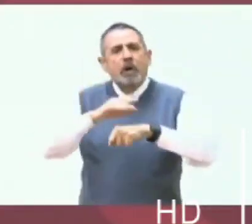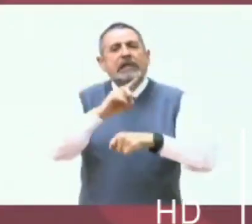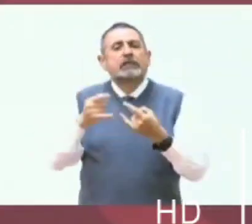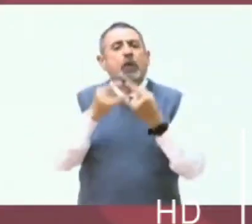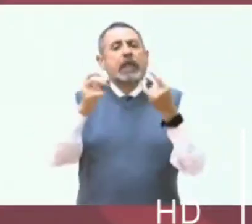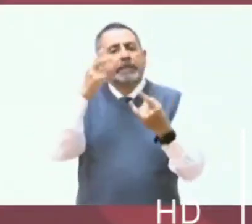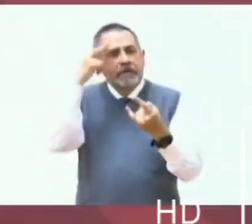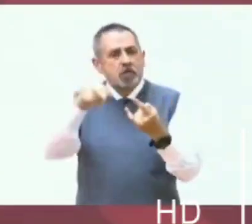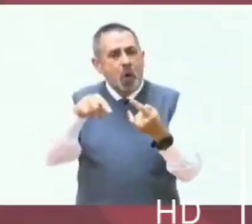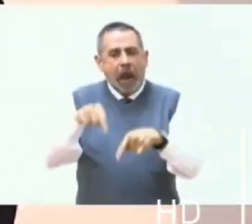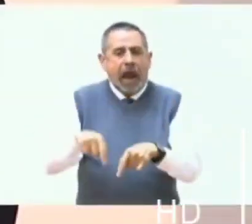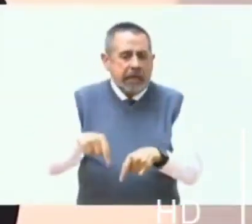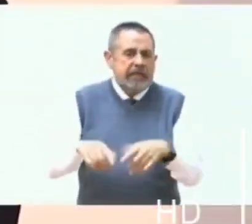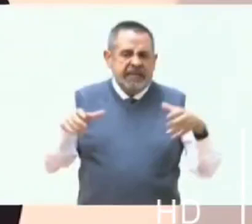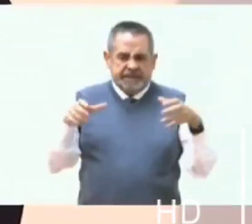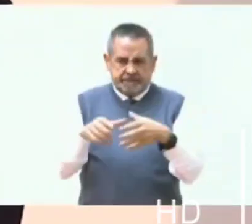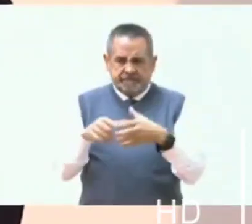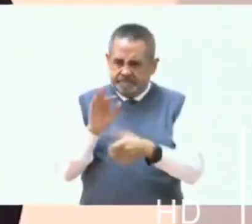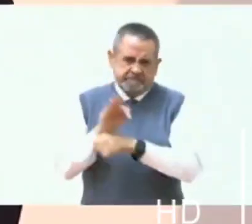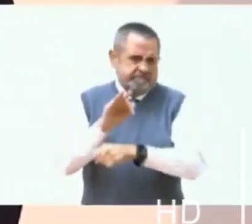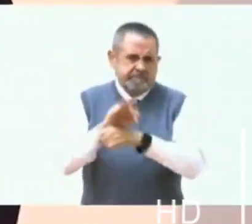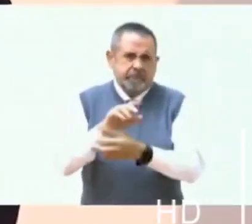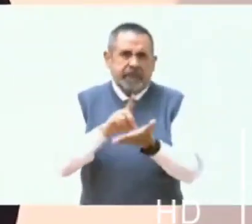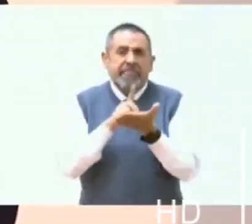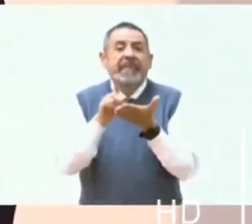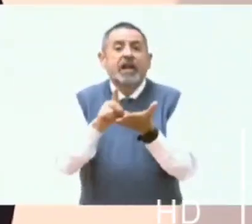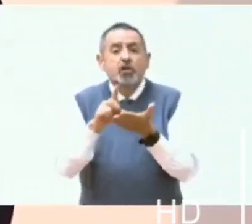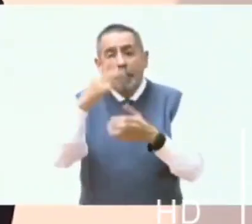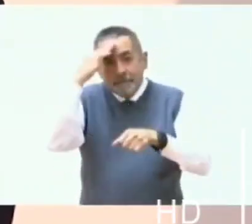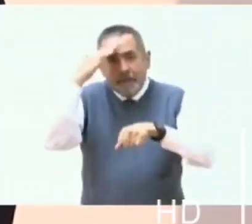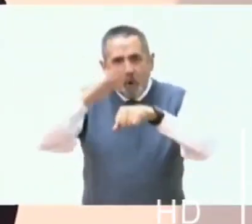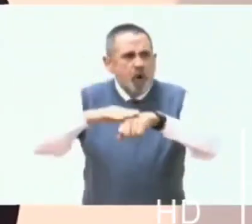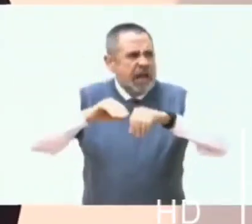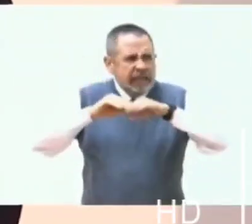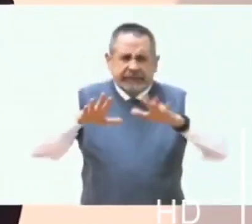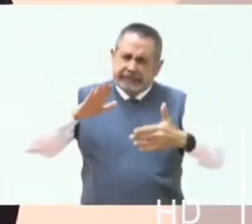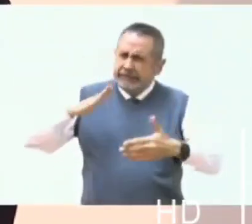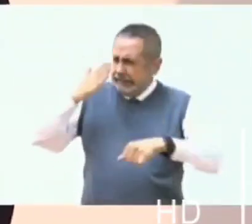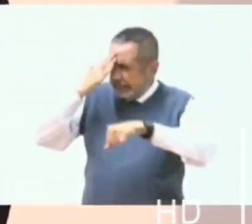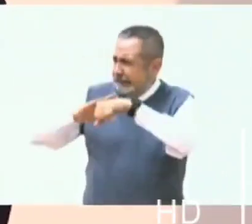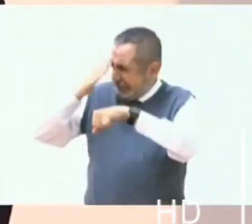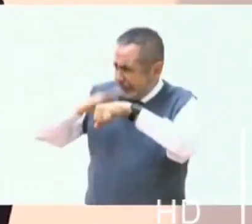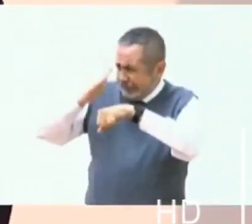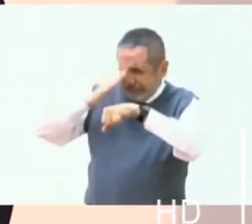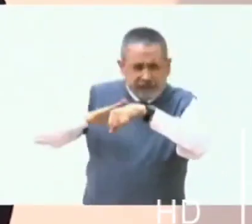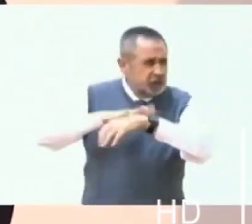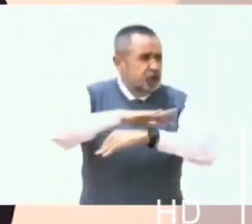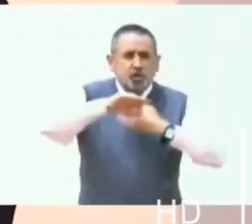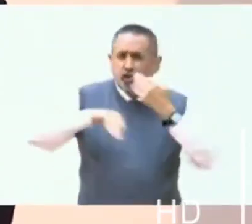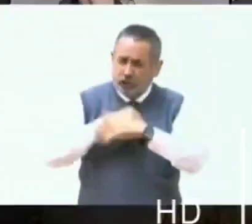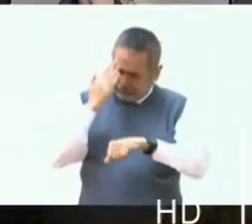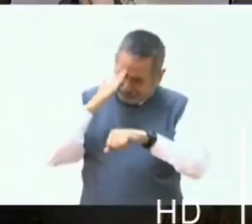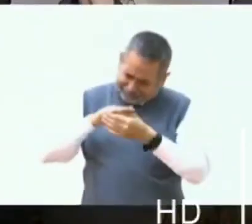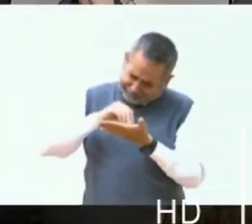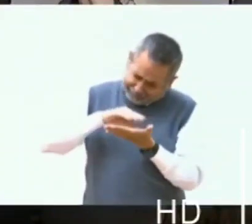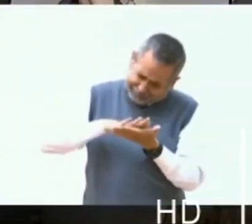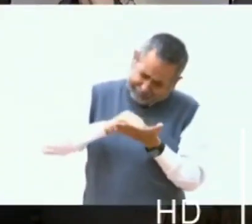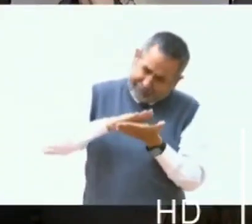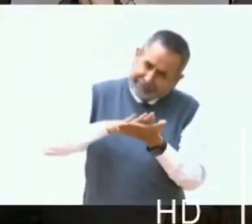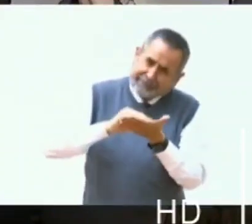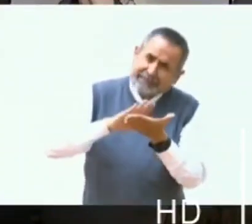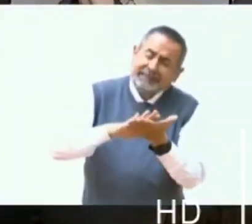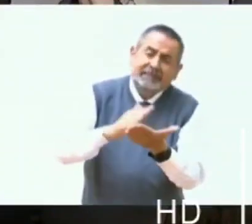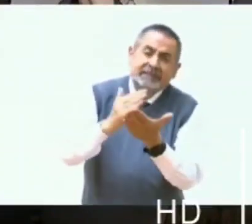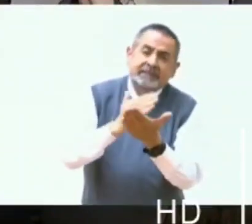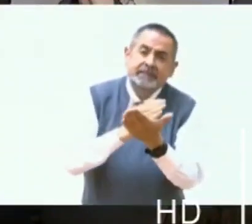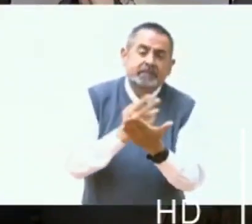inspira a ser la instancia garante del derecho a la memoria de la nación. Para garantizar el cumplimiento